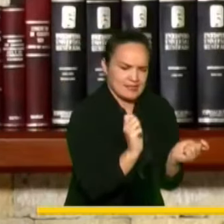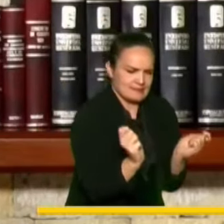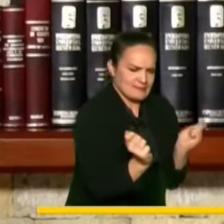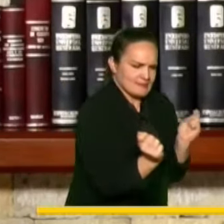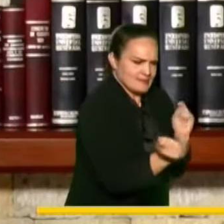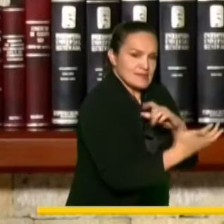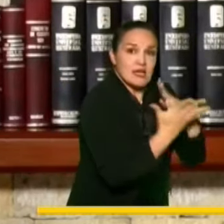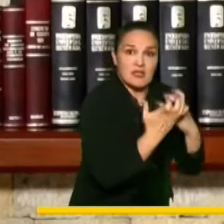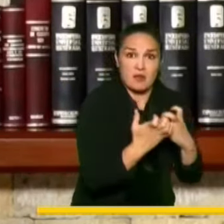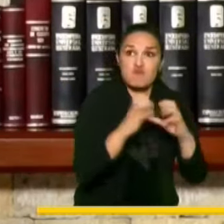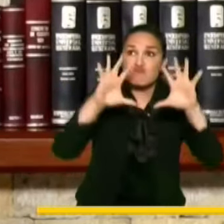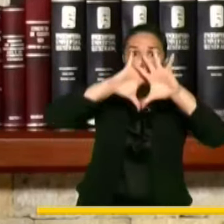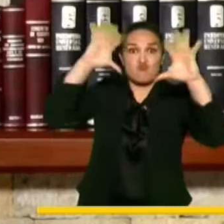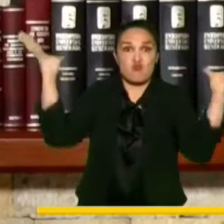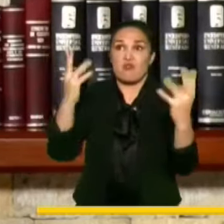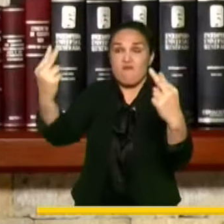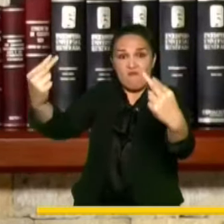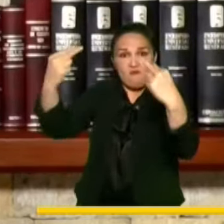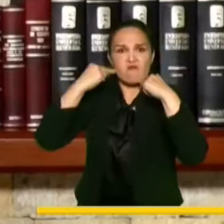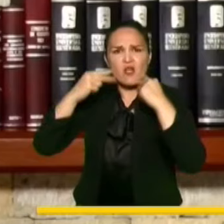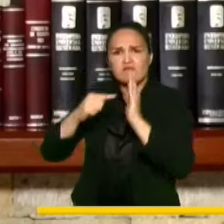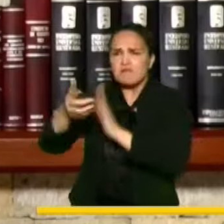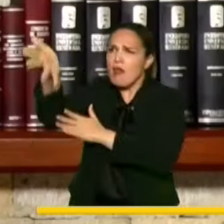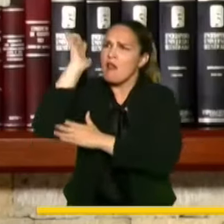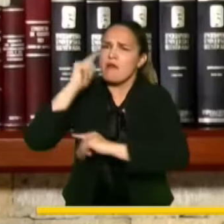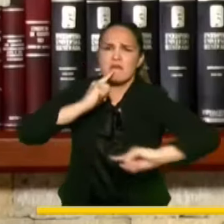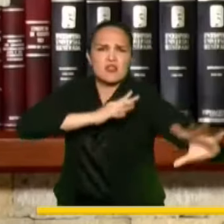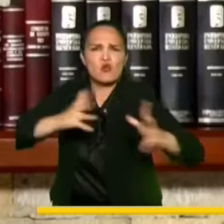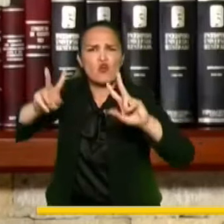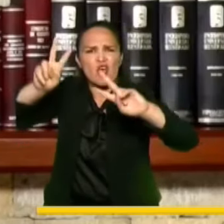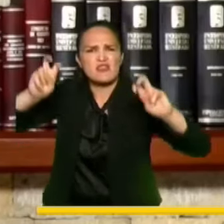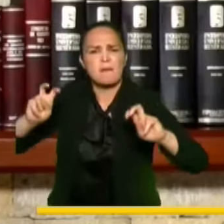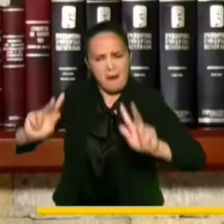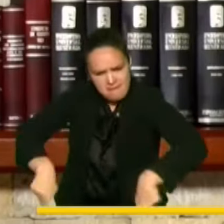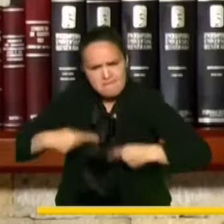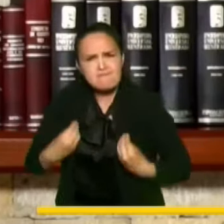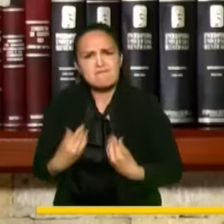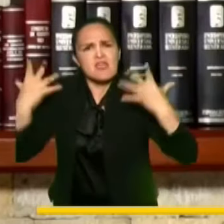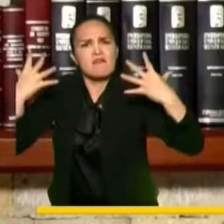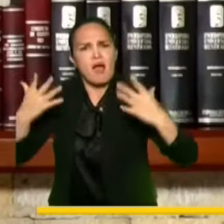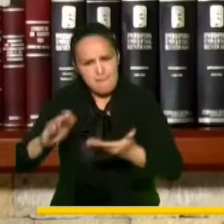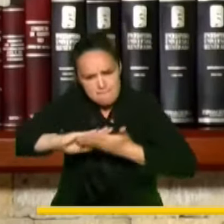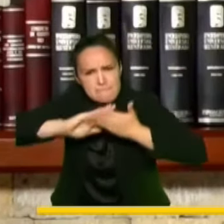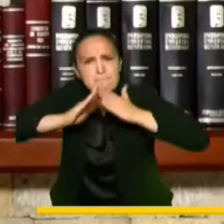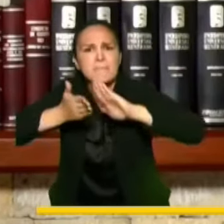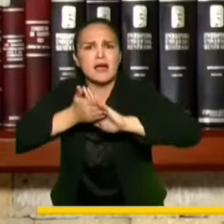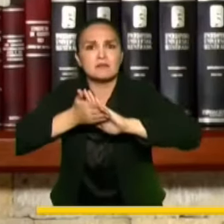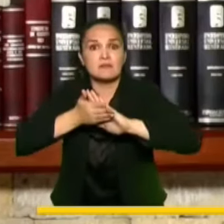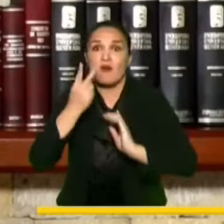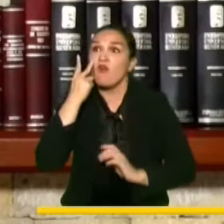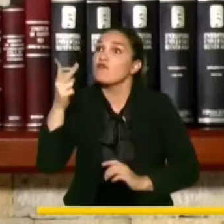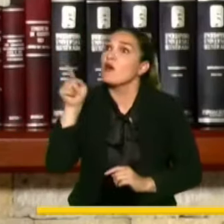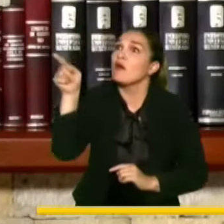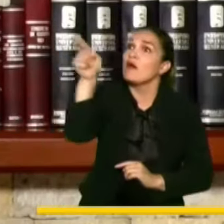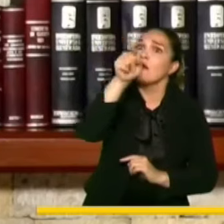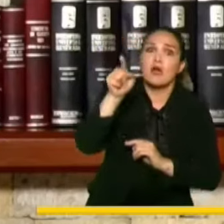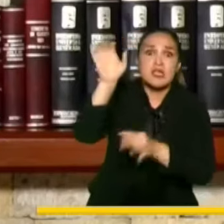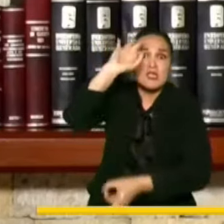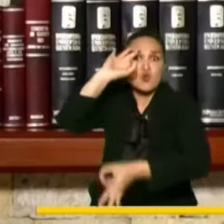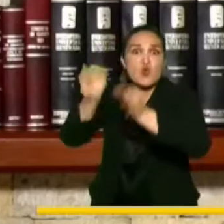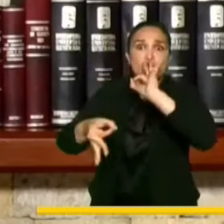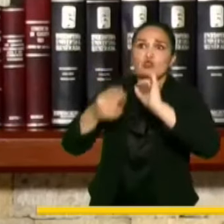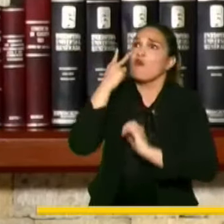vanguardia de la lucha mundial por la vida y por la paz. Hemos denunciado las injusticias en el mundo porque no las